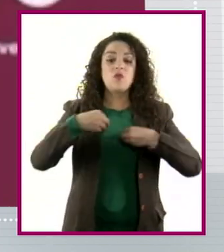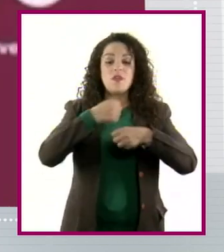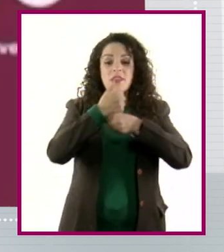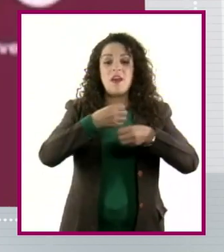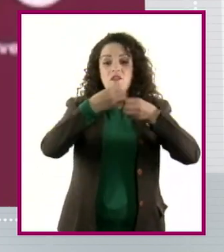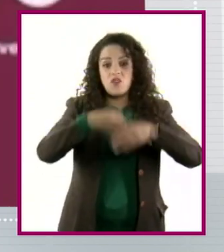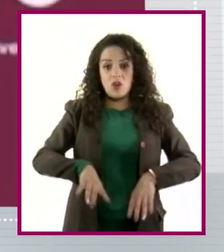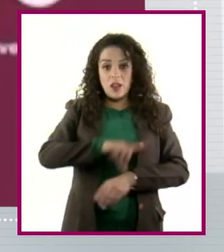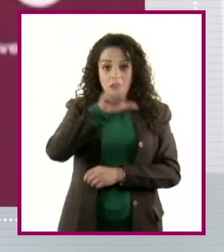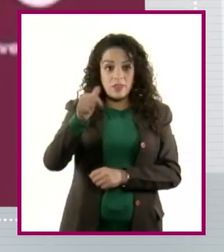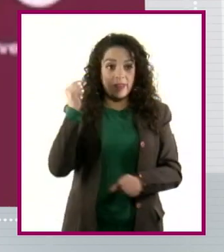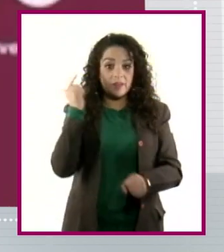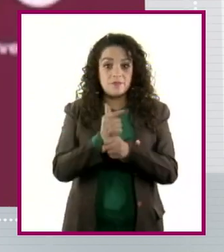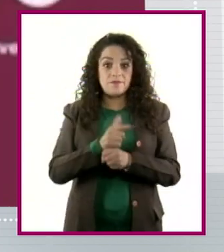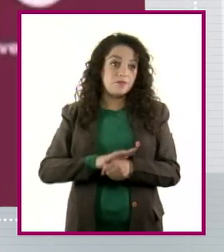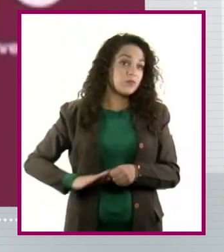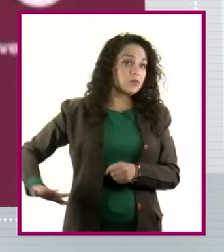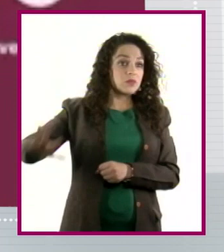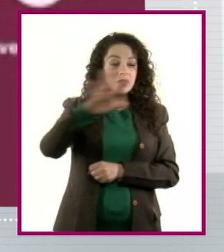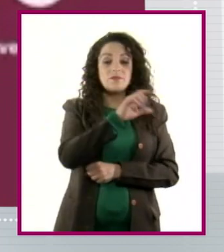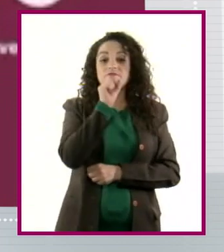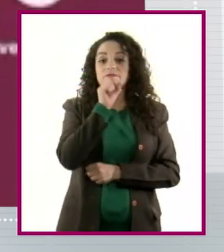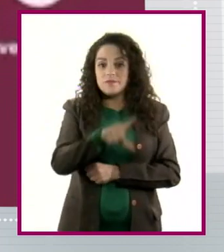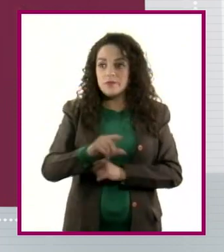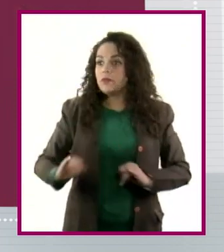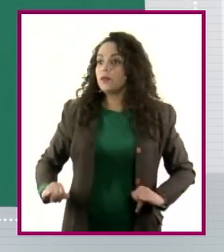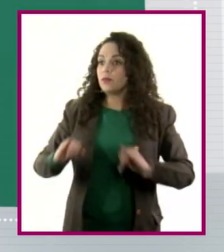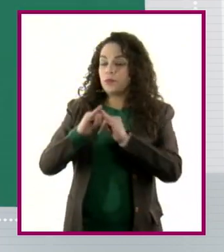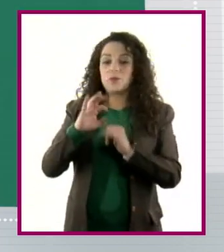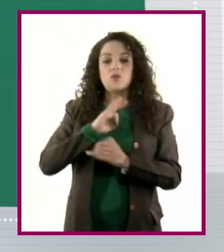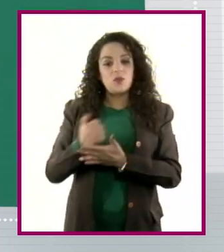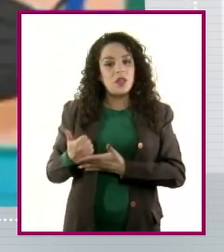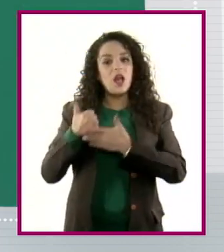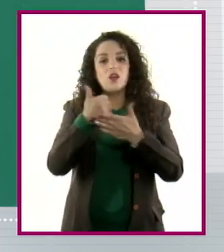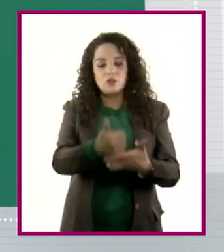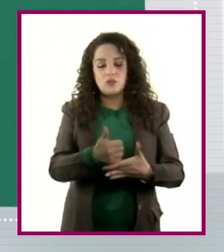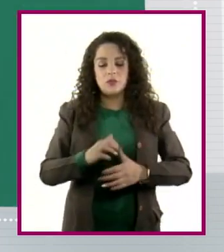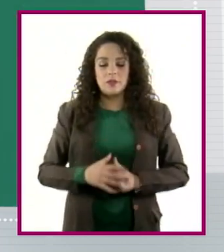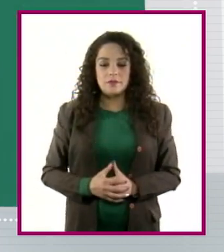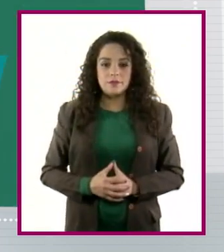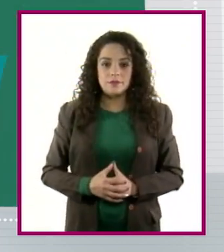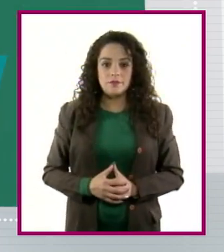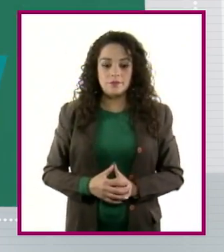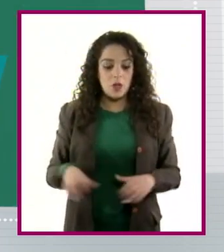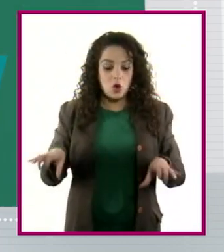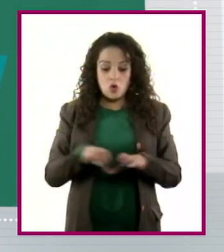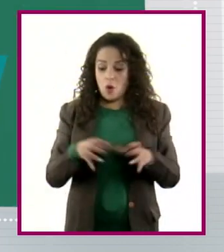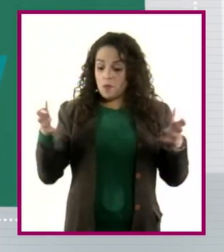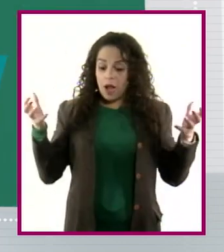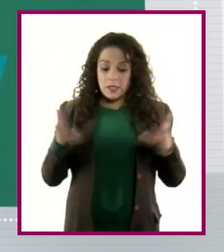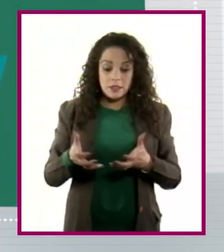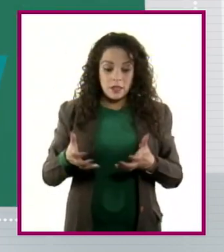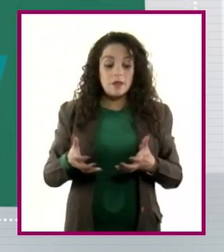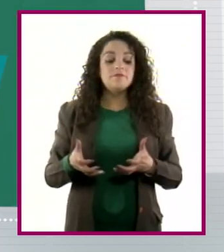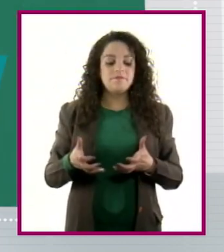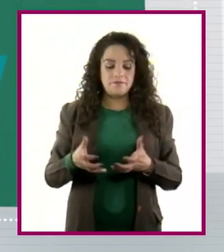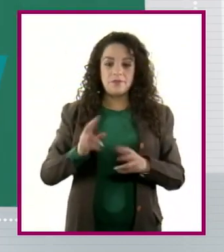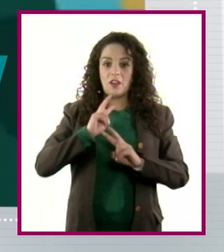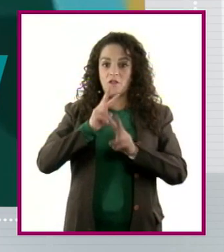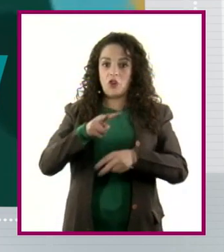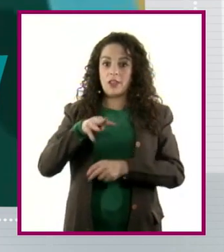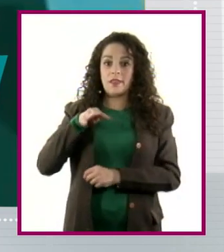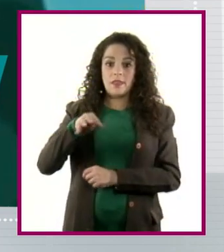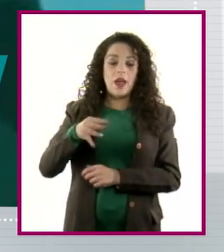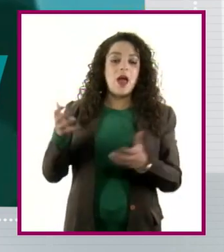este fenómeno ante la población en general e instituciones que puedan hacer algo al respecto. Para lograr su propósito, Voces 19 está